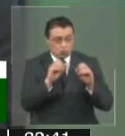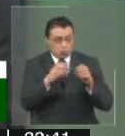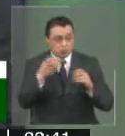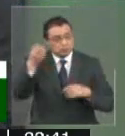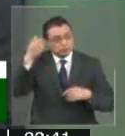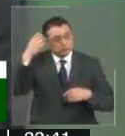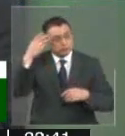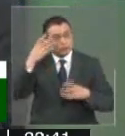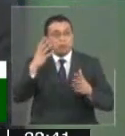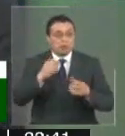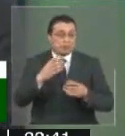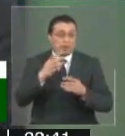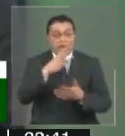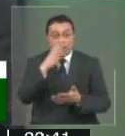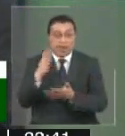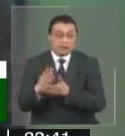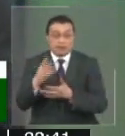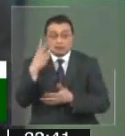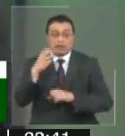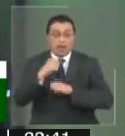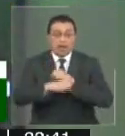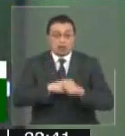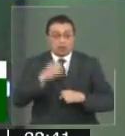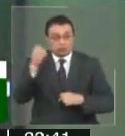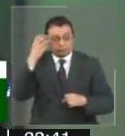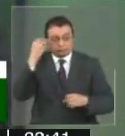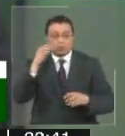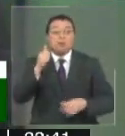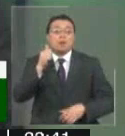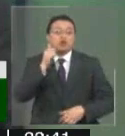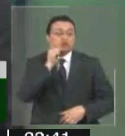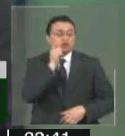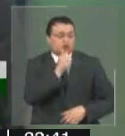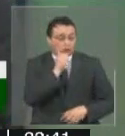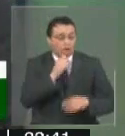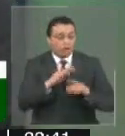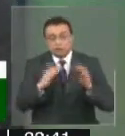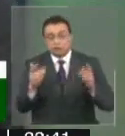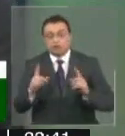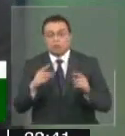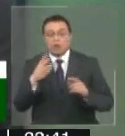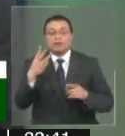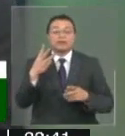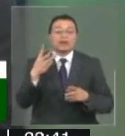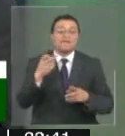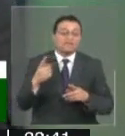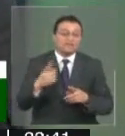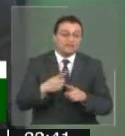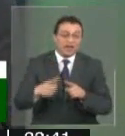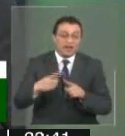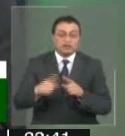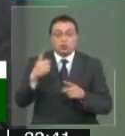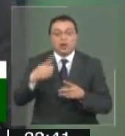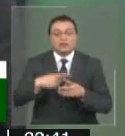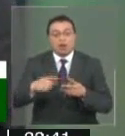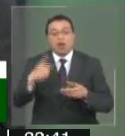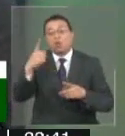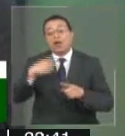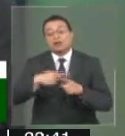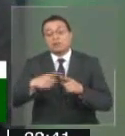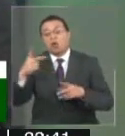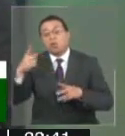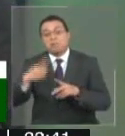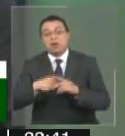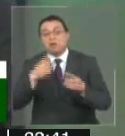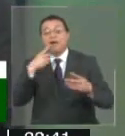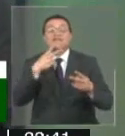de capacitación que puede durar hasta 3 años, pero claro, no todos los días los 3 años, o sea, puede ser 3 días por semana, una semana al mes, depende de